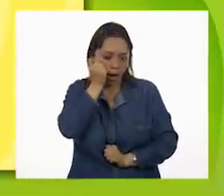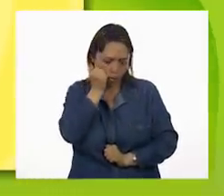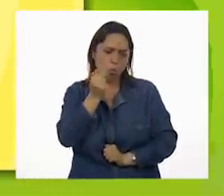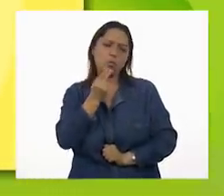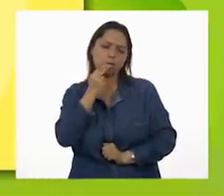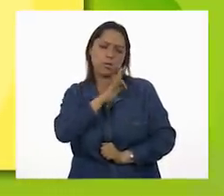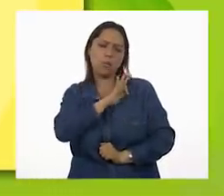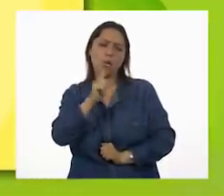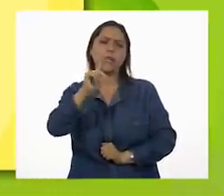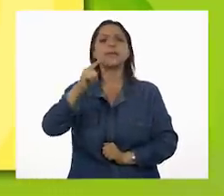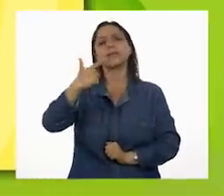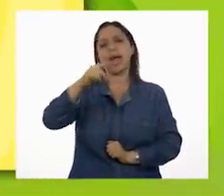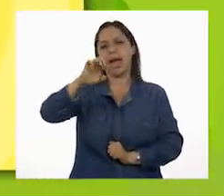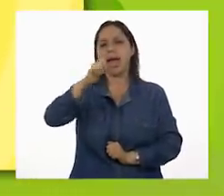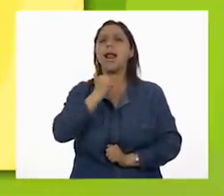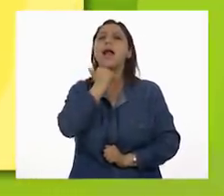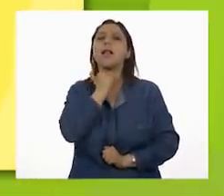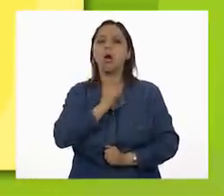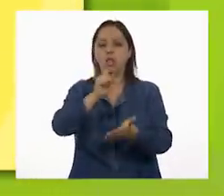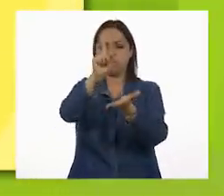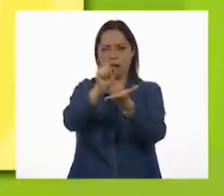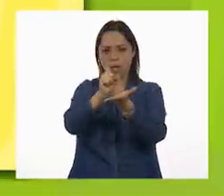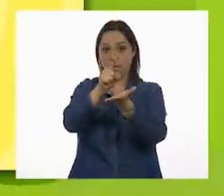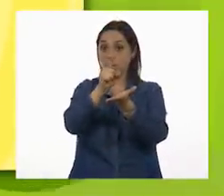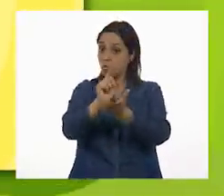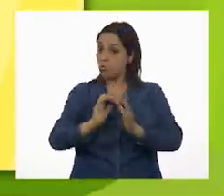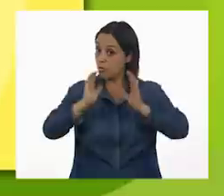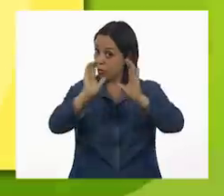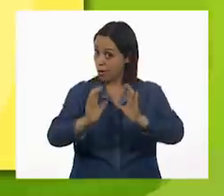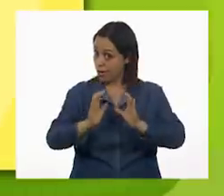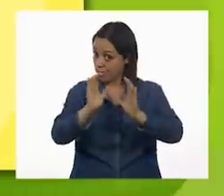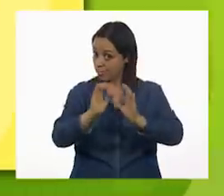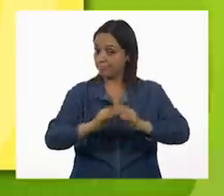usa desinfectantes a base de alcohol. ¡Cuídate!